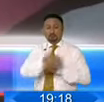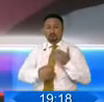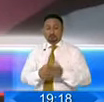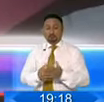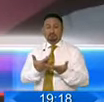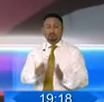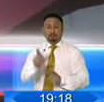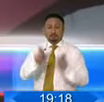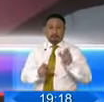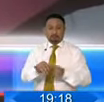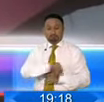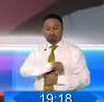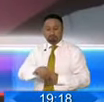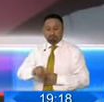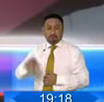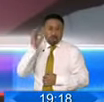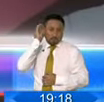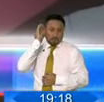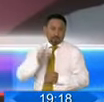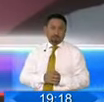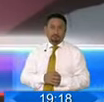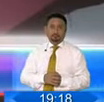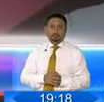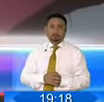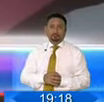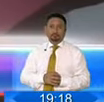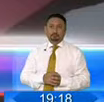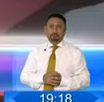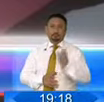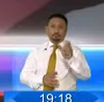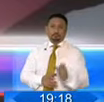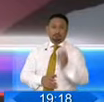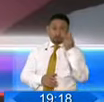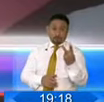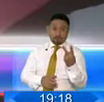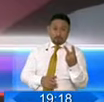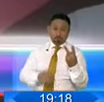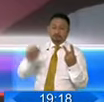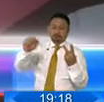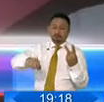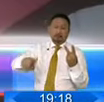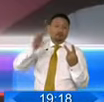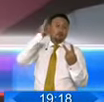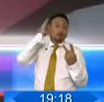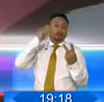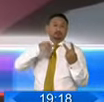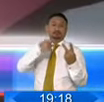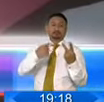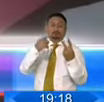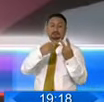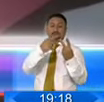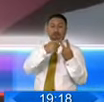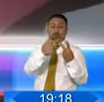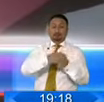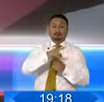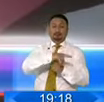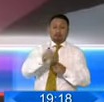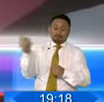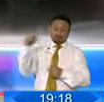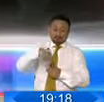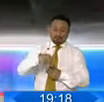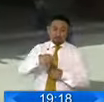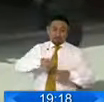de las personas que le habrían secuestrado. A la chica. Las personas. Sí, porque la menciona la chica que son dos personas las que le trajeron hasta